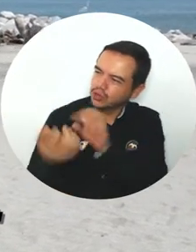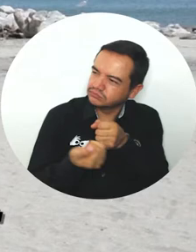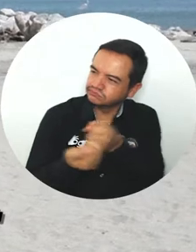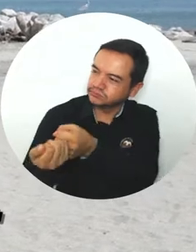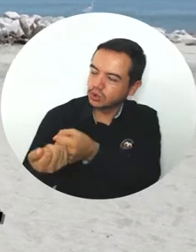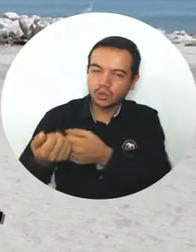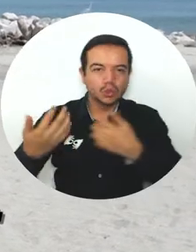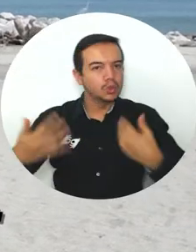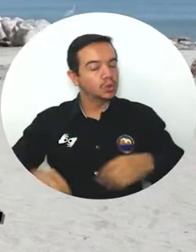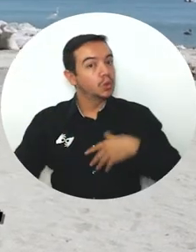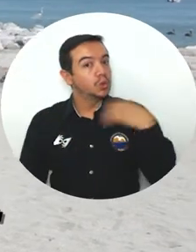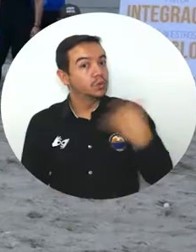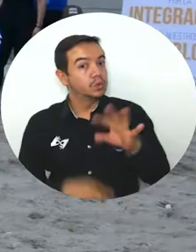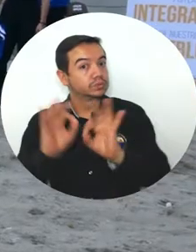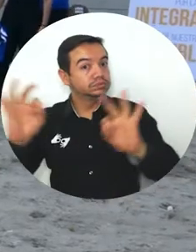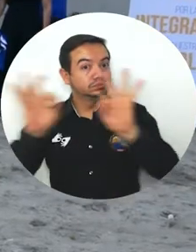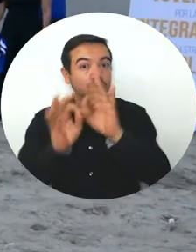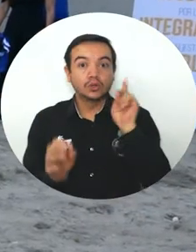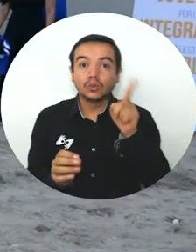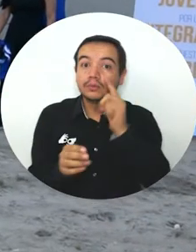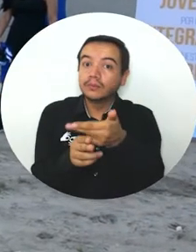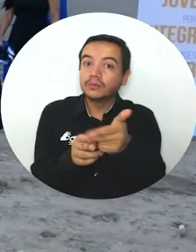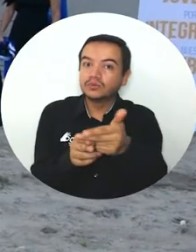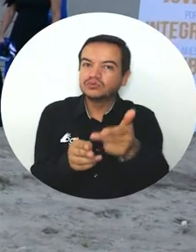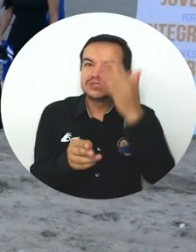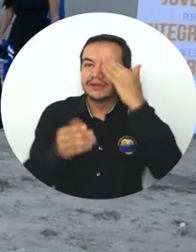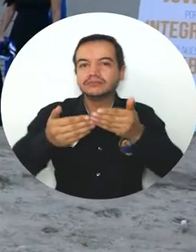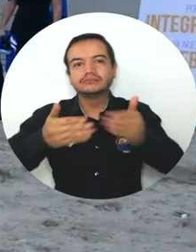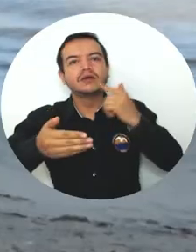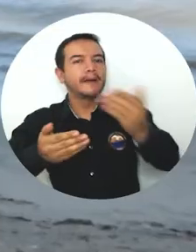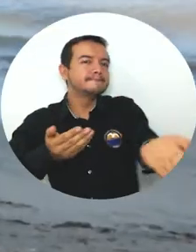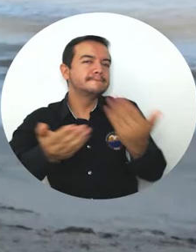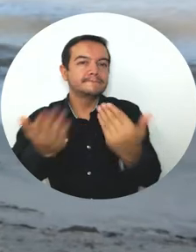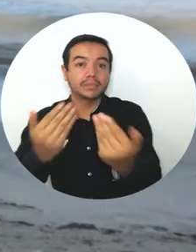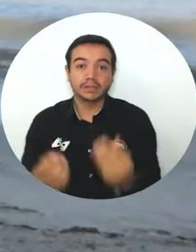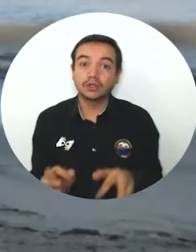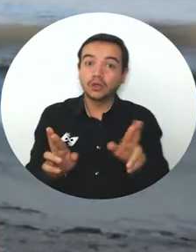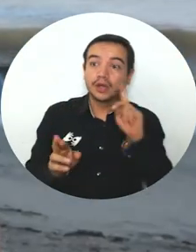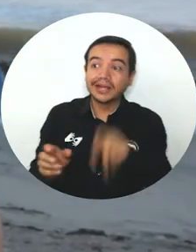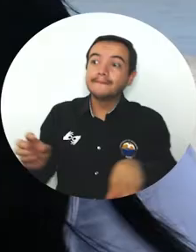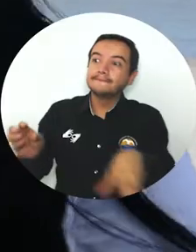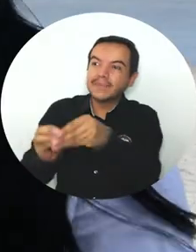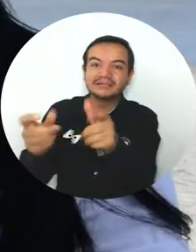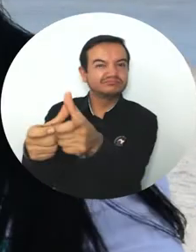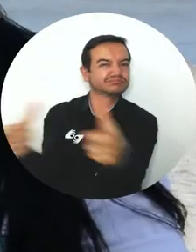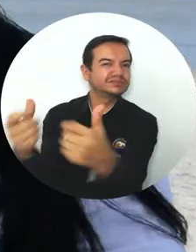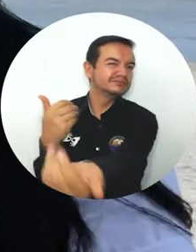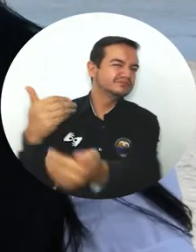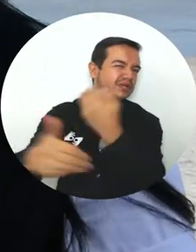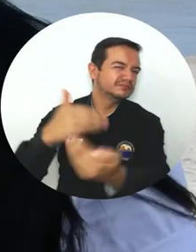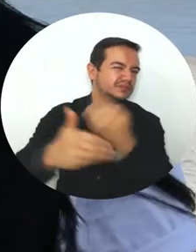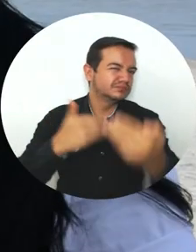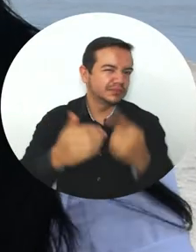próximos a las nuevas convocatorias y sabemos que esta es una puerta para que muchos más se puedan sumar a estas actividades. Bueno, donde poco a